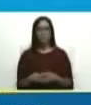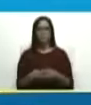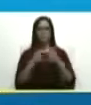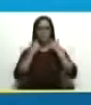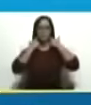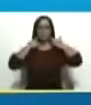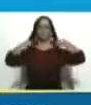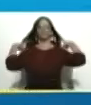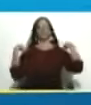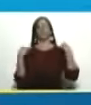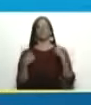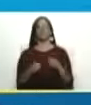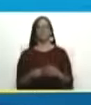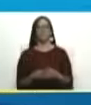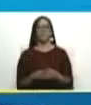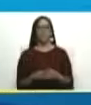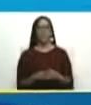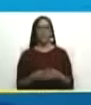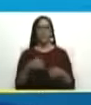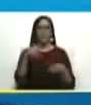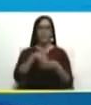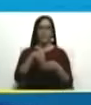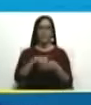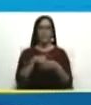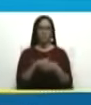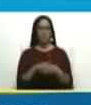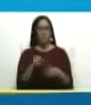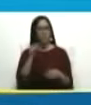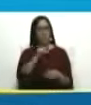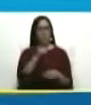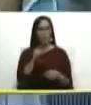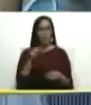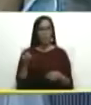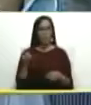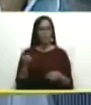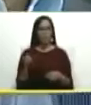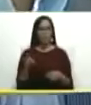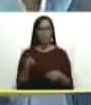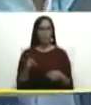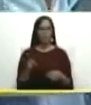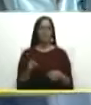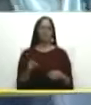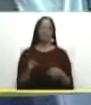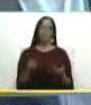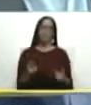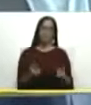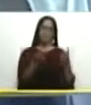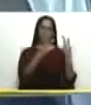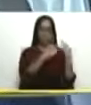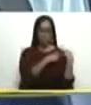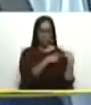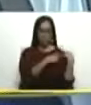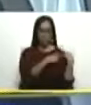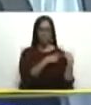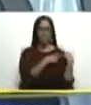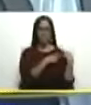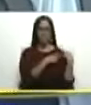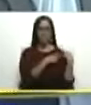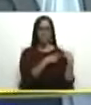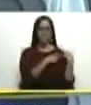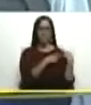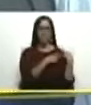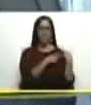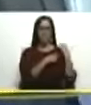a través de elecciones. Ustedes son quienes llevan encima, en sus hombros,